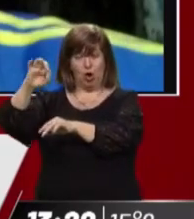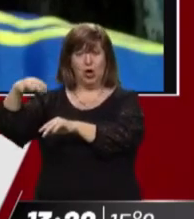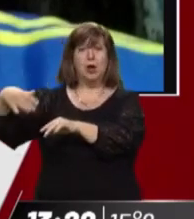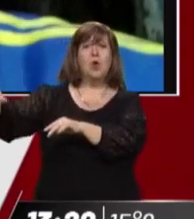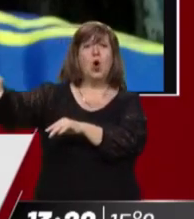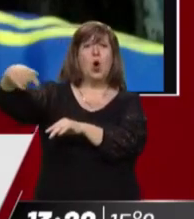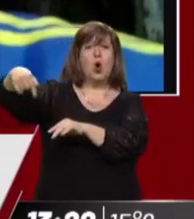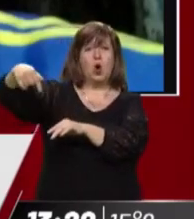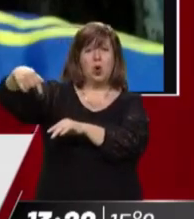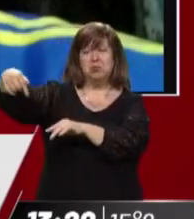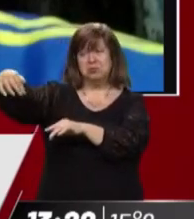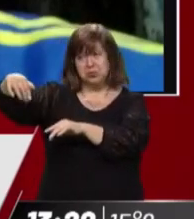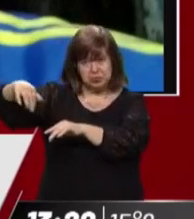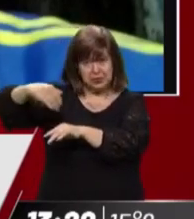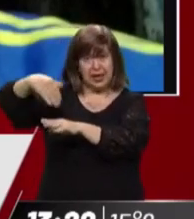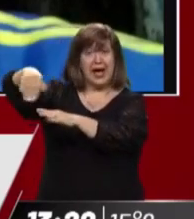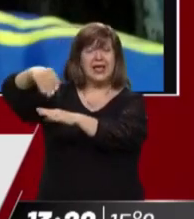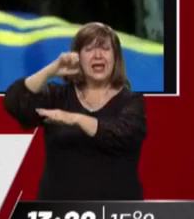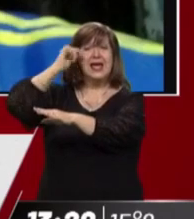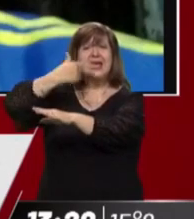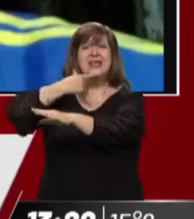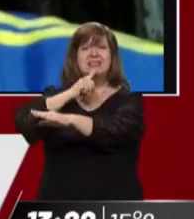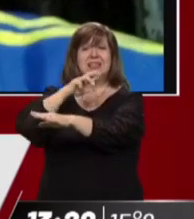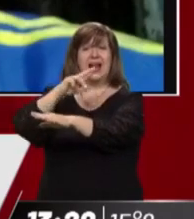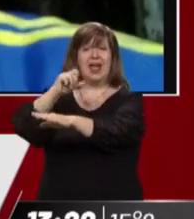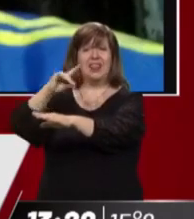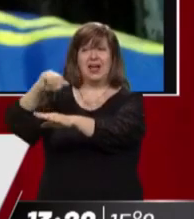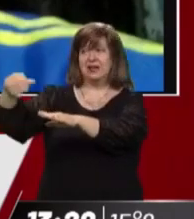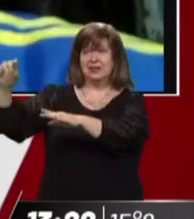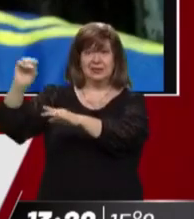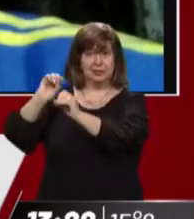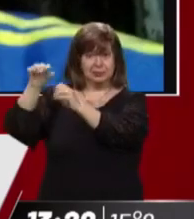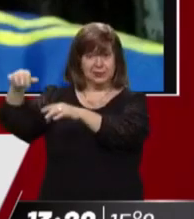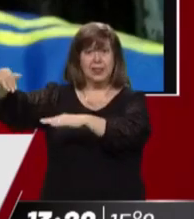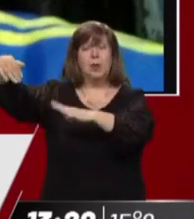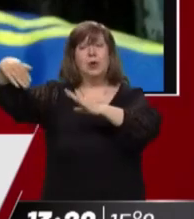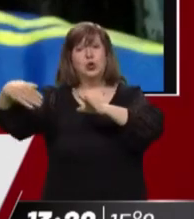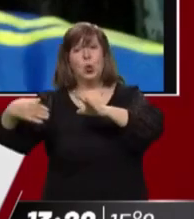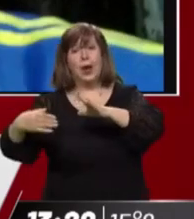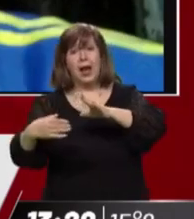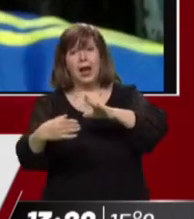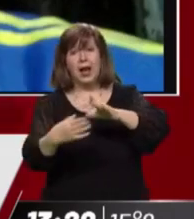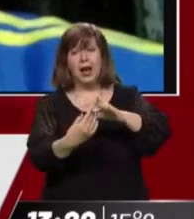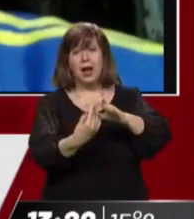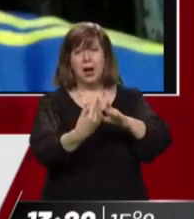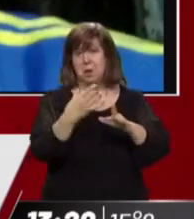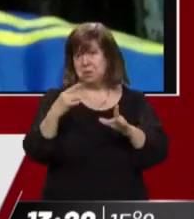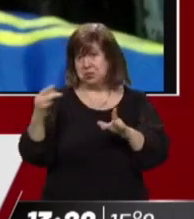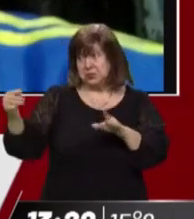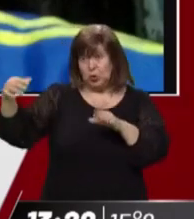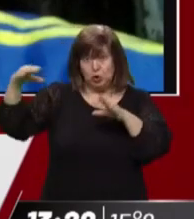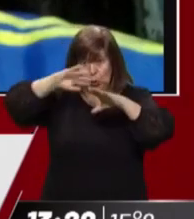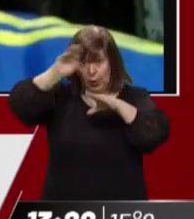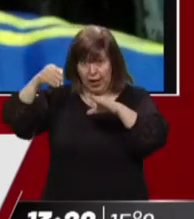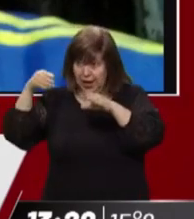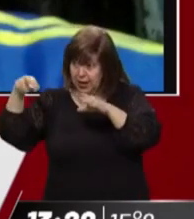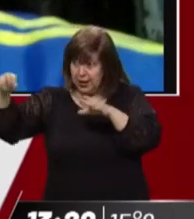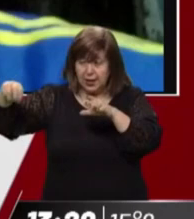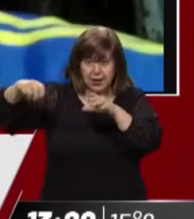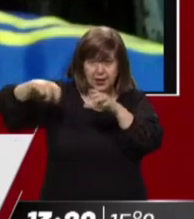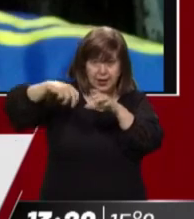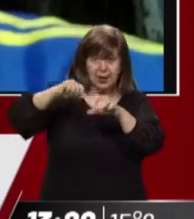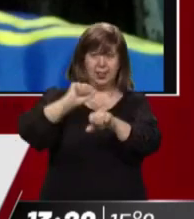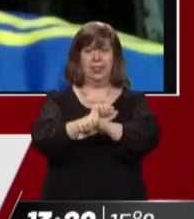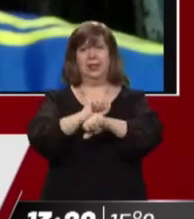por el Estrada por el edificio de Estrada y por el túnel el ducto de traslado este